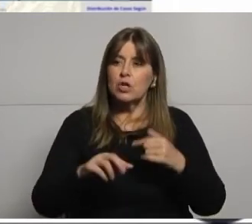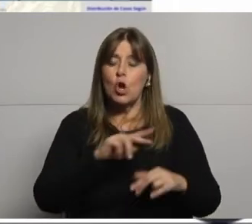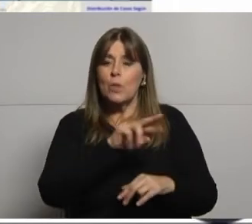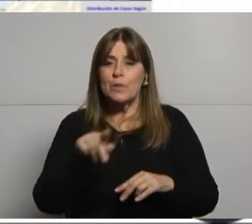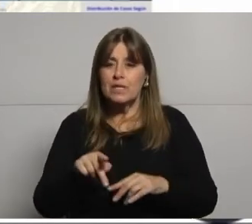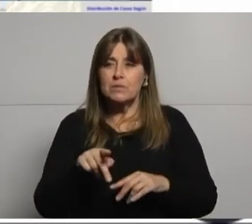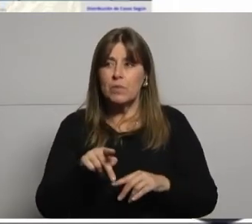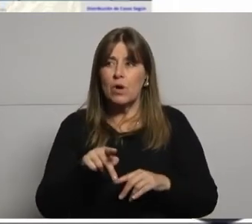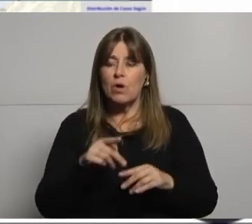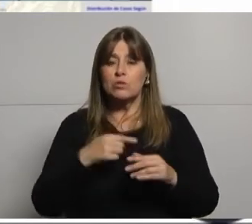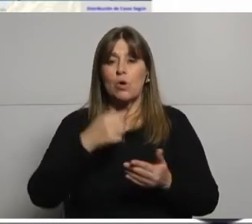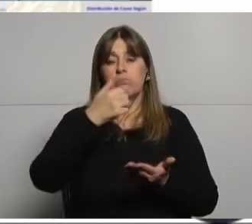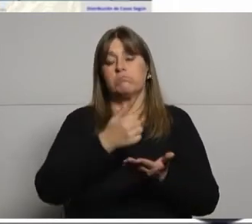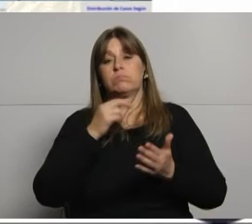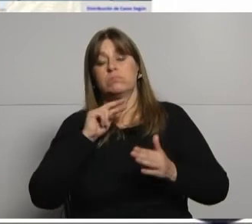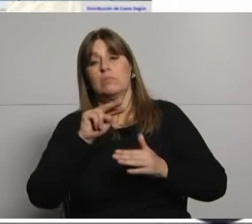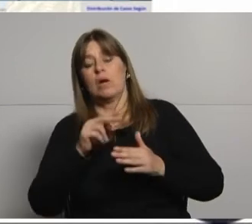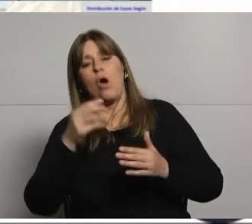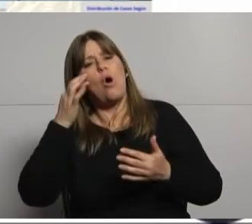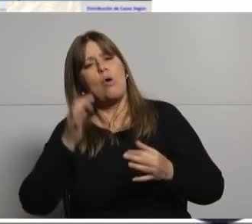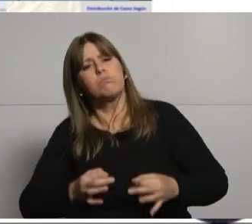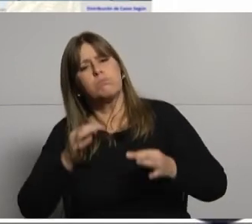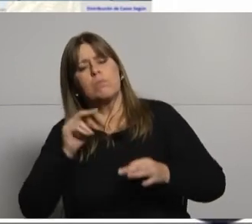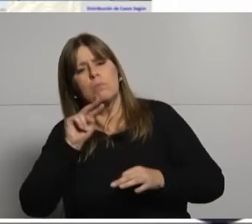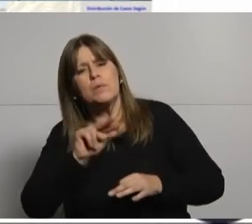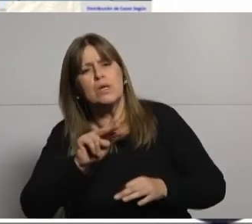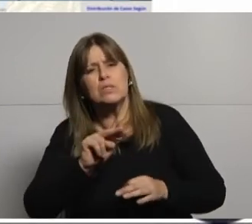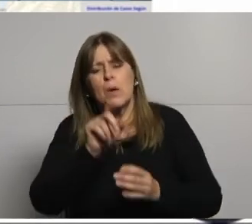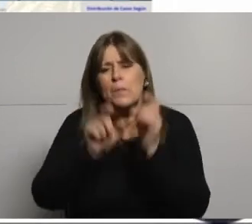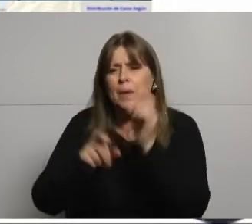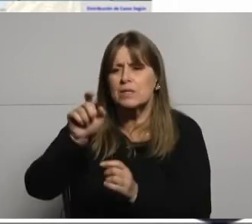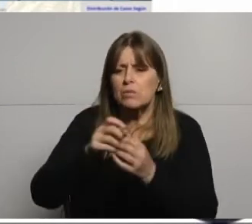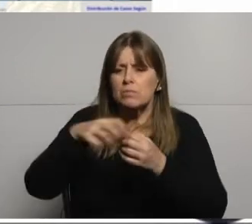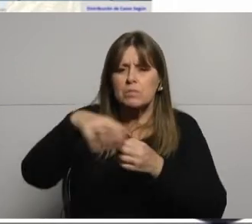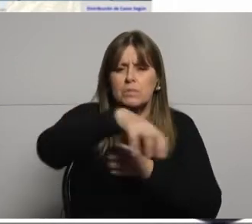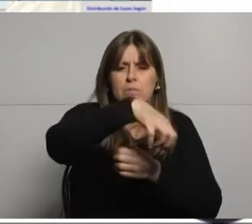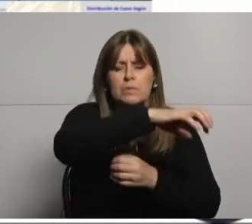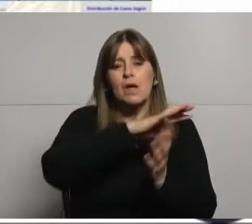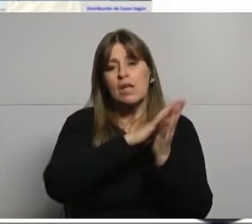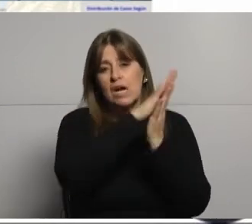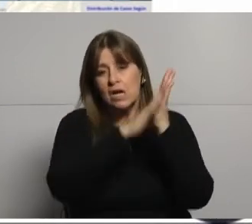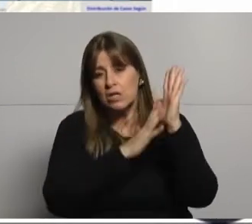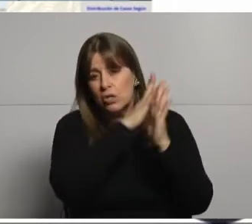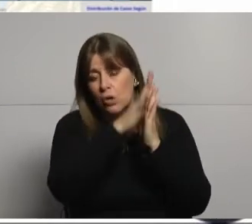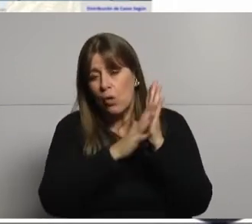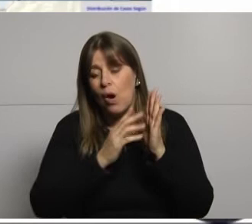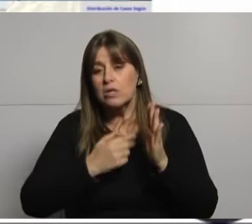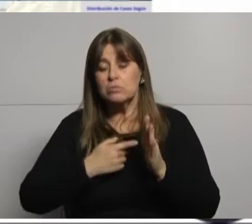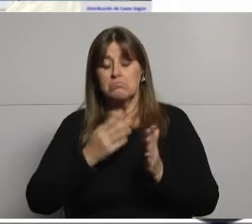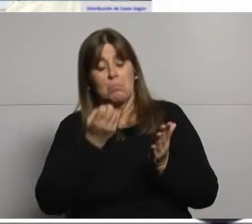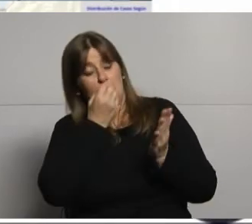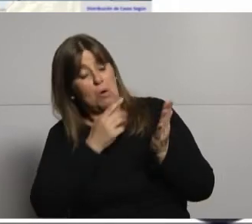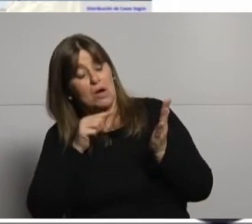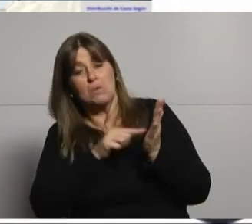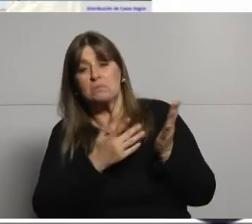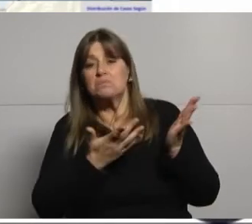mismo, porque cuando yo me paro ahí digo, ok, veo a todas estas personas distribuirse por el territorio nacional. Desde un lugar puedo decir, qué bueno,